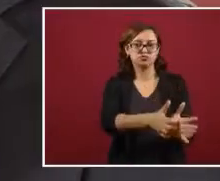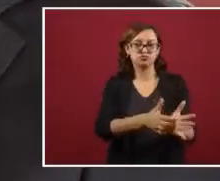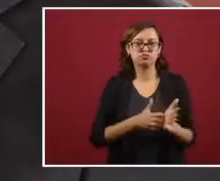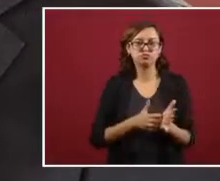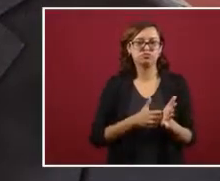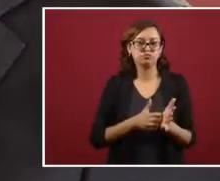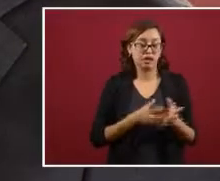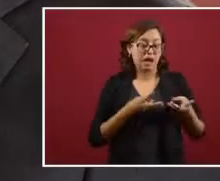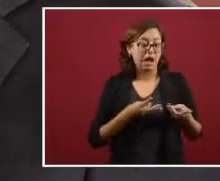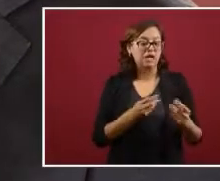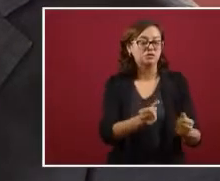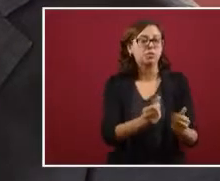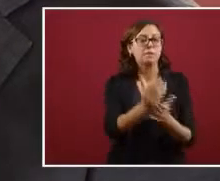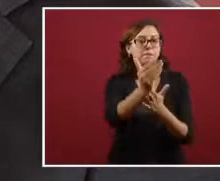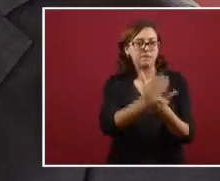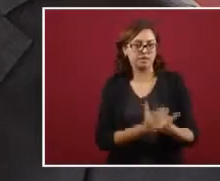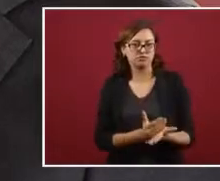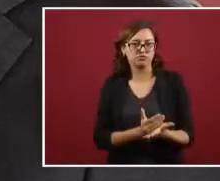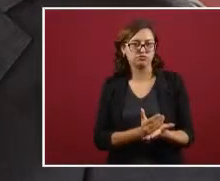Subejercicio.